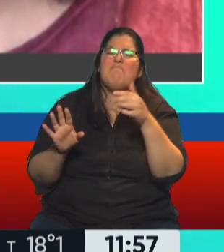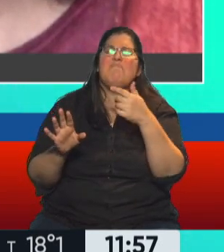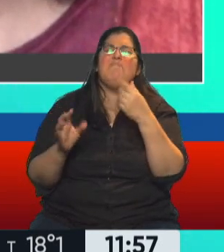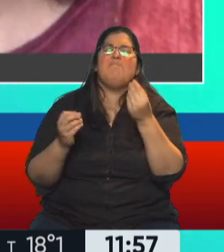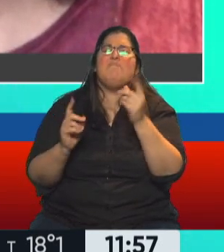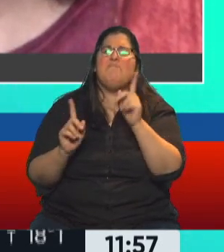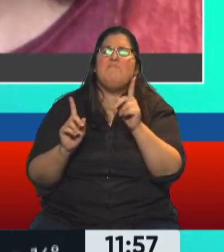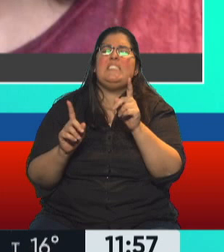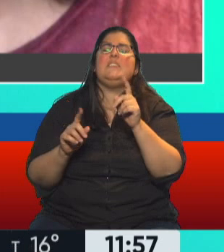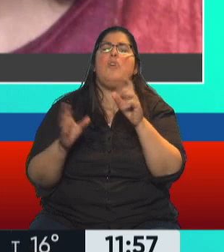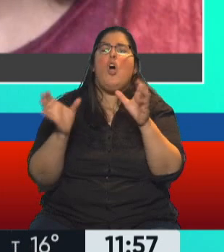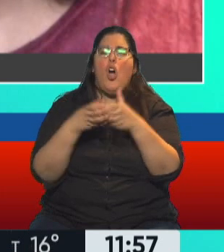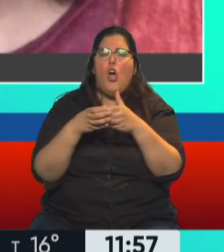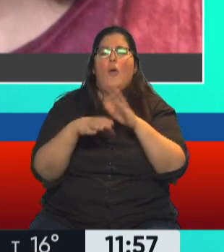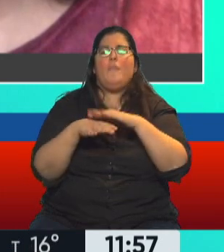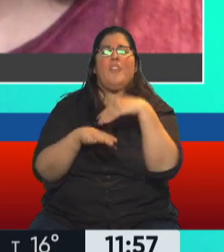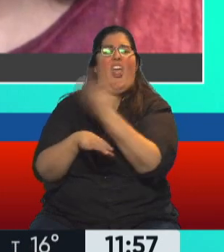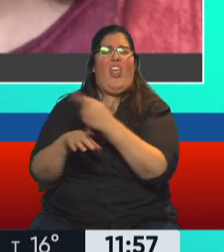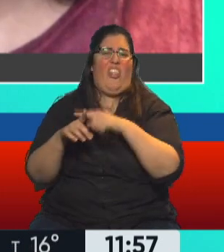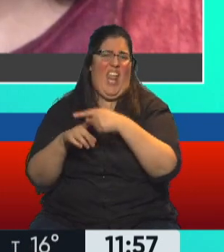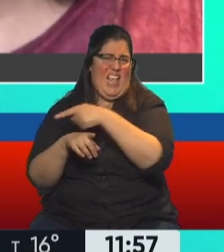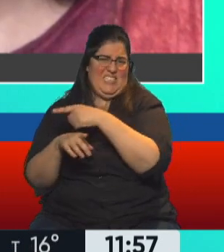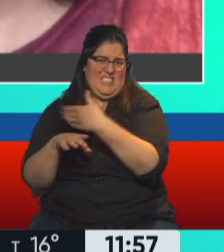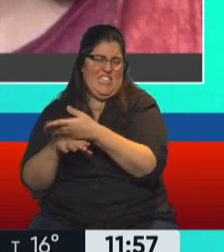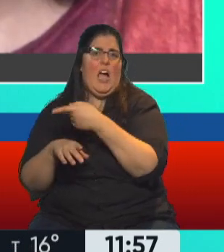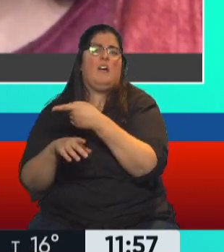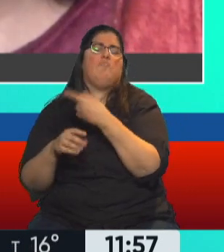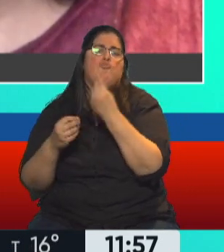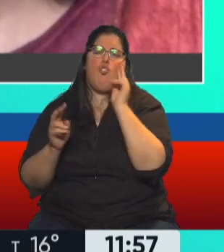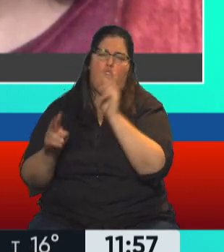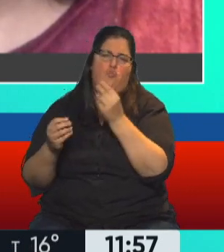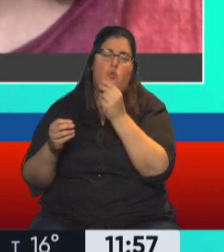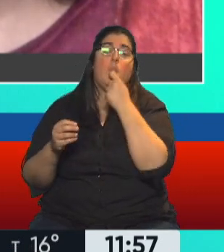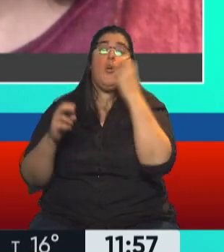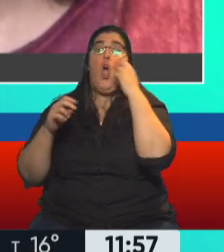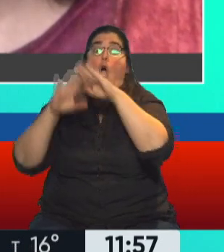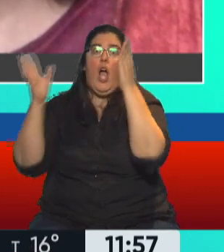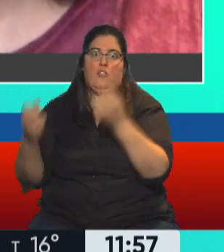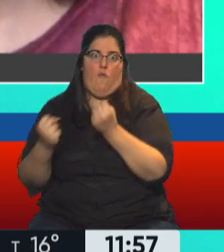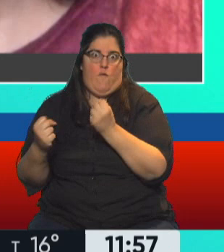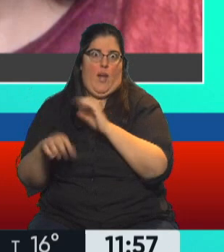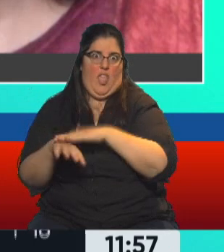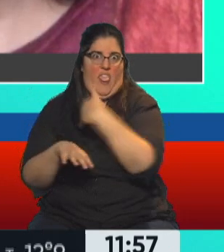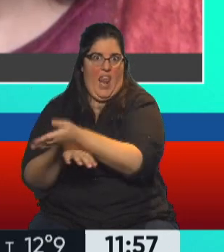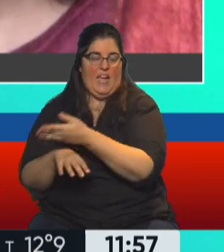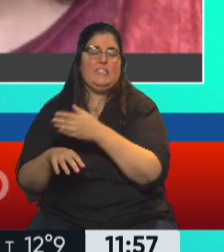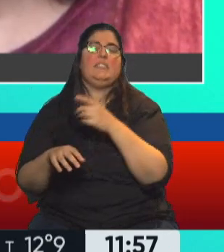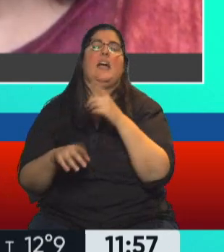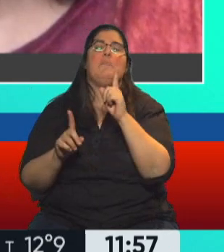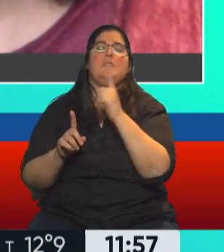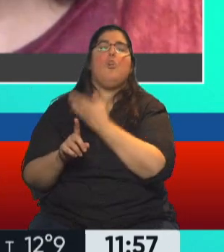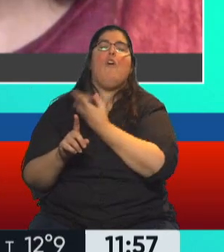la posición de la derecha, que es fuerte en el Congreso, Fuerza Popular de Keiko Fujimori, Renovación